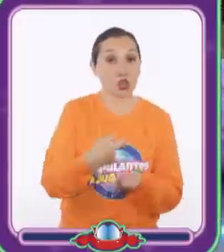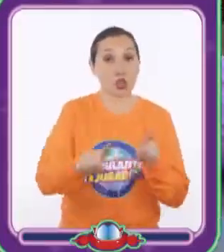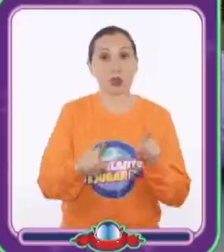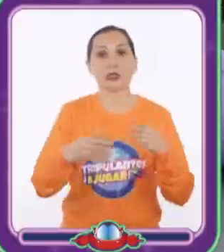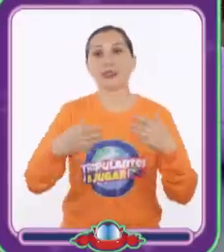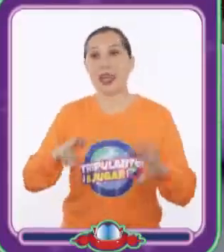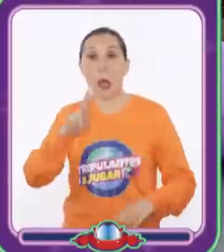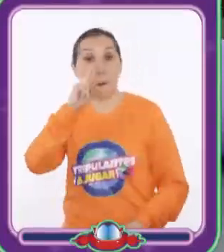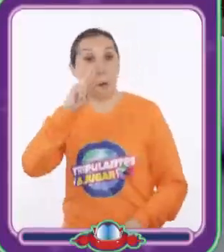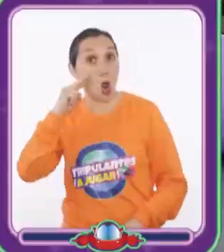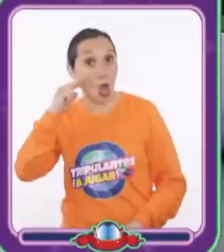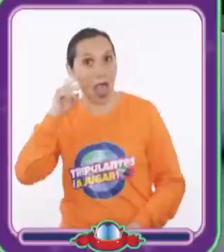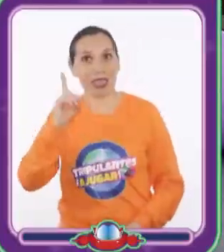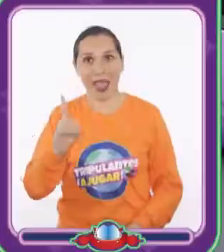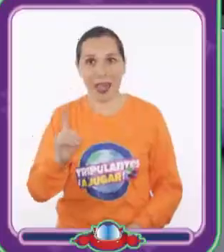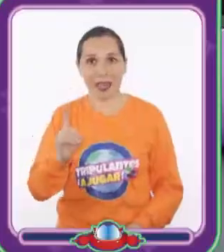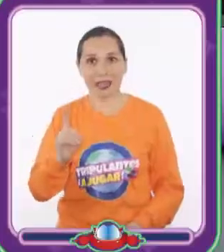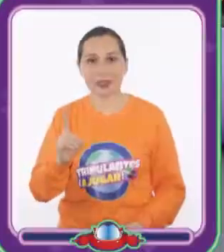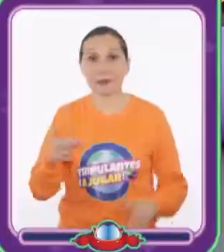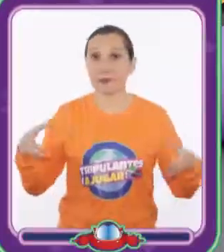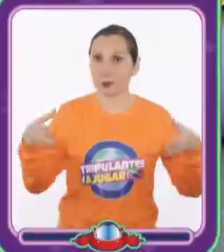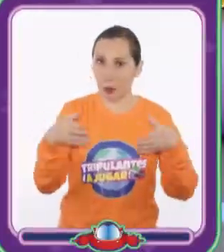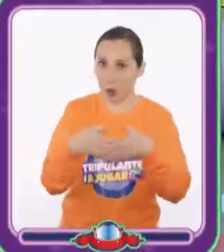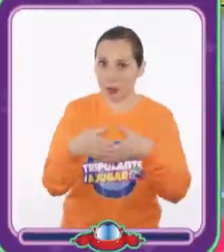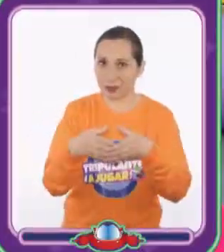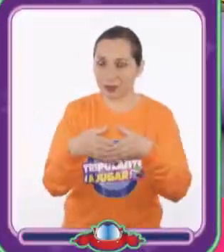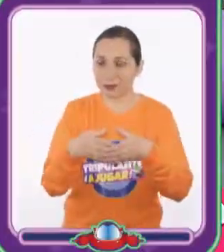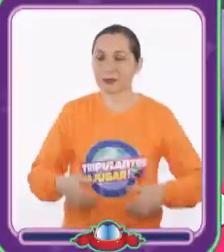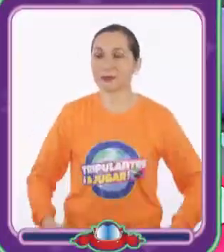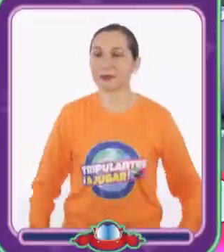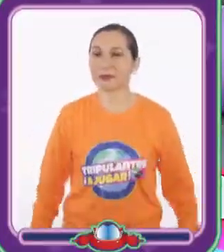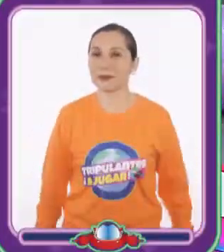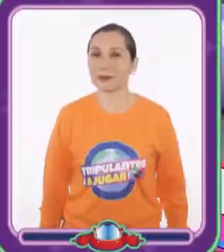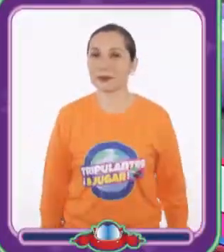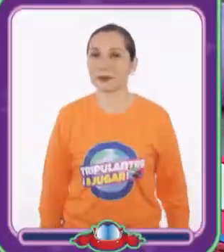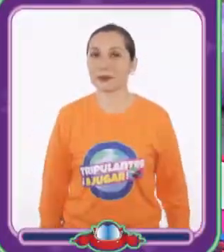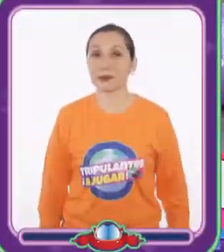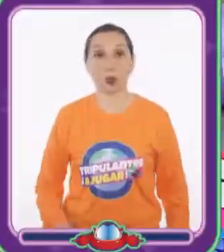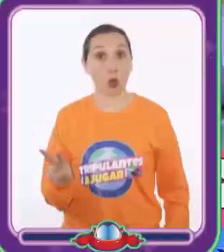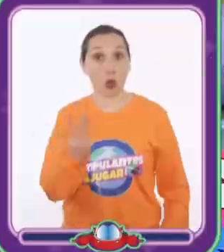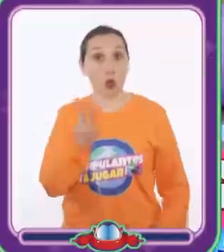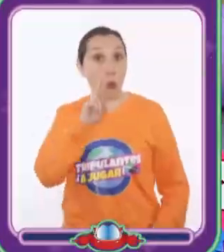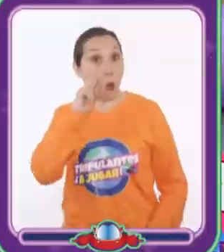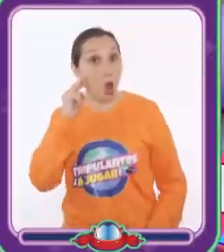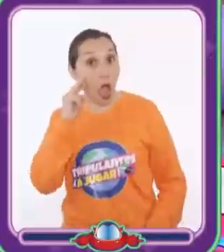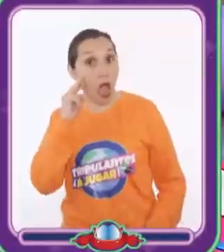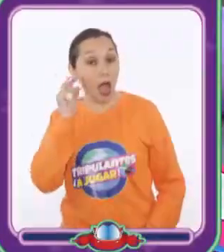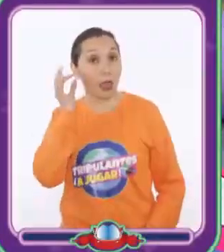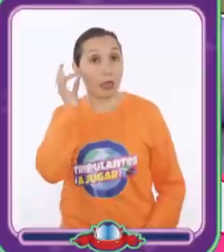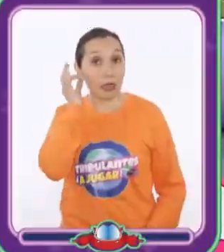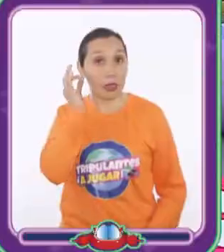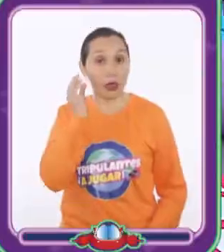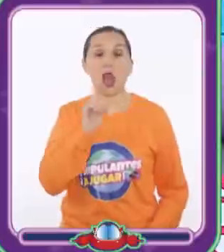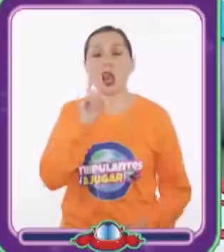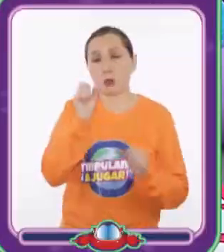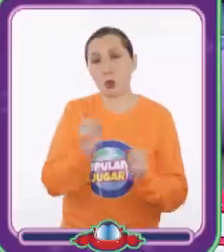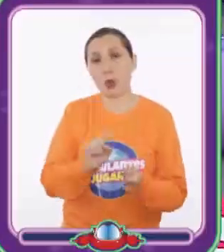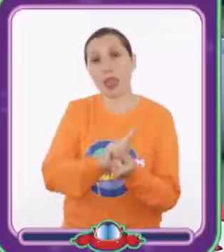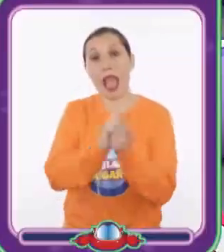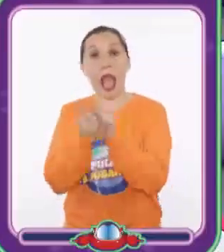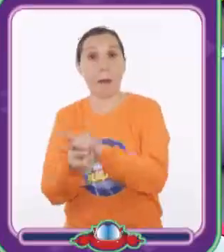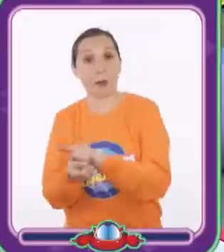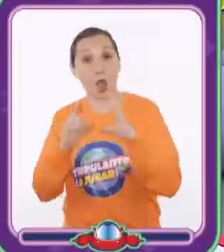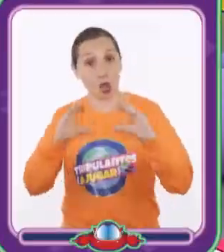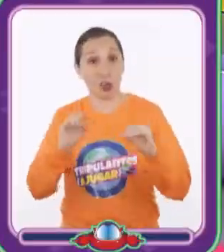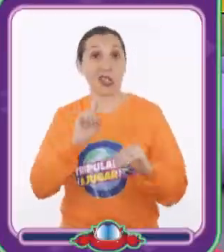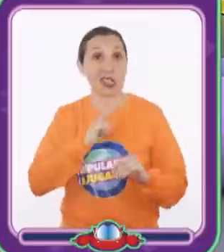ahí está Dairelis! ¡Se lanzó al morado Dairelis! ¡Tripulación! Ahora, ¿las dos están en el morado? ¿Quién